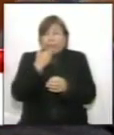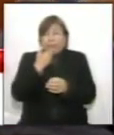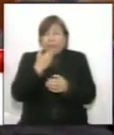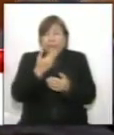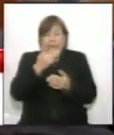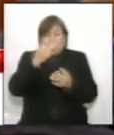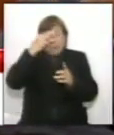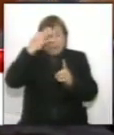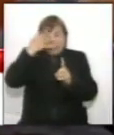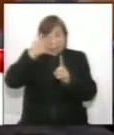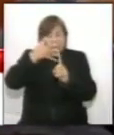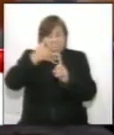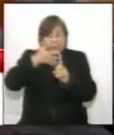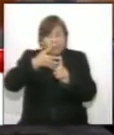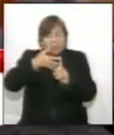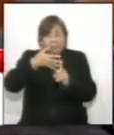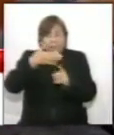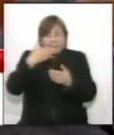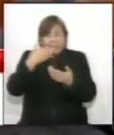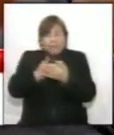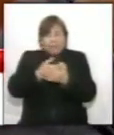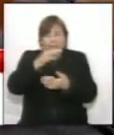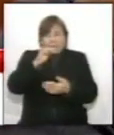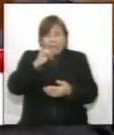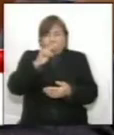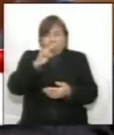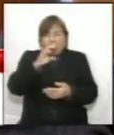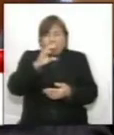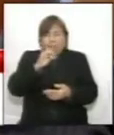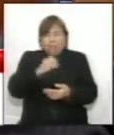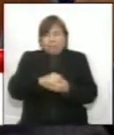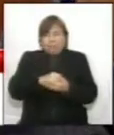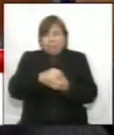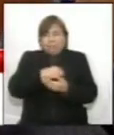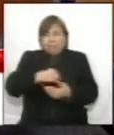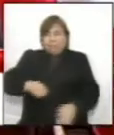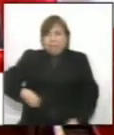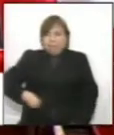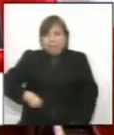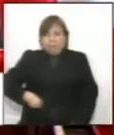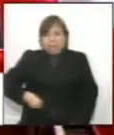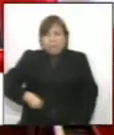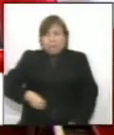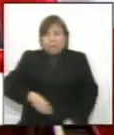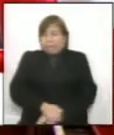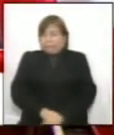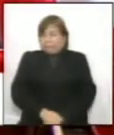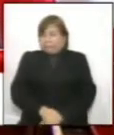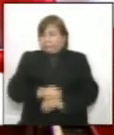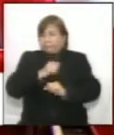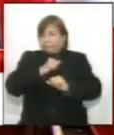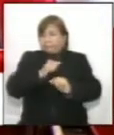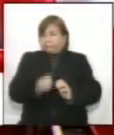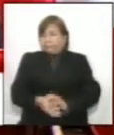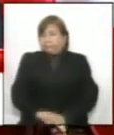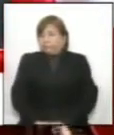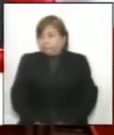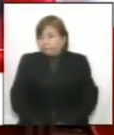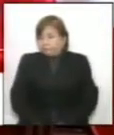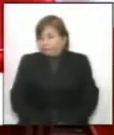perfil de nuevo jefe de gabinete? Se habla del señor Martos, el actual ministro de Defensa, señor Merino. A